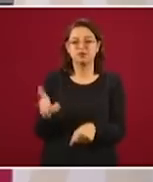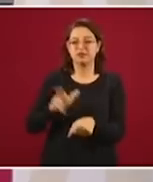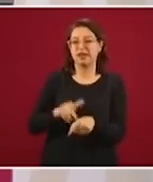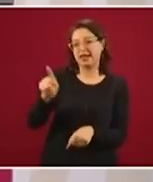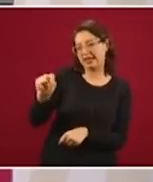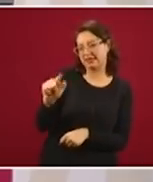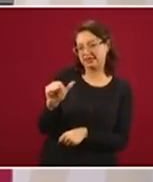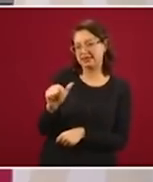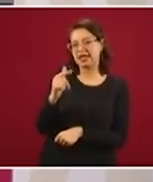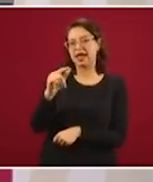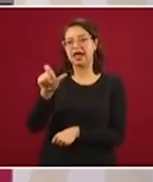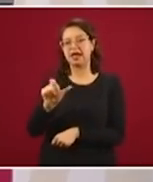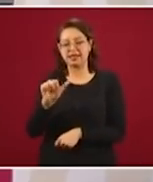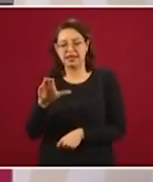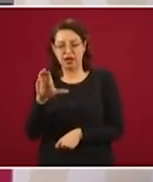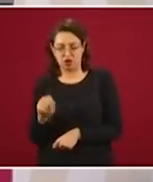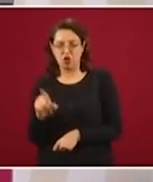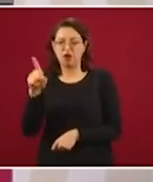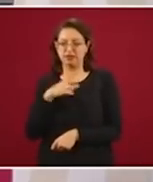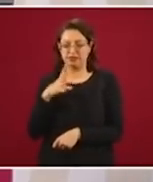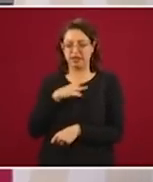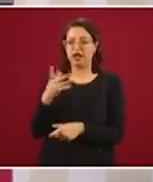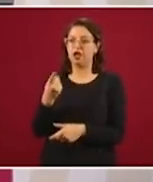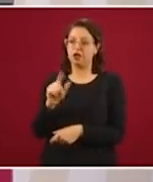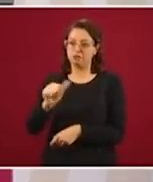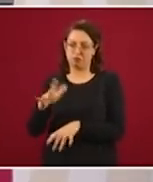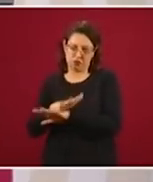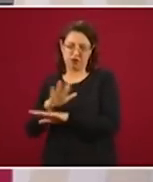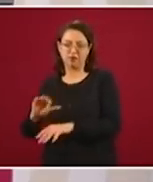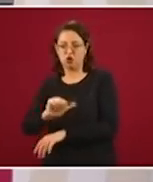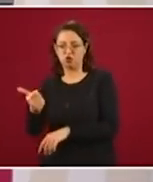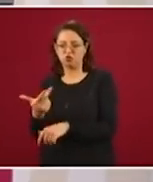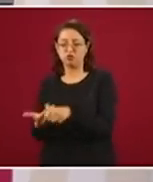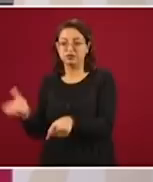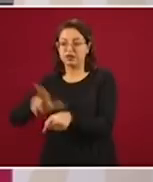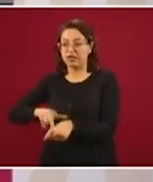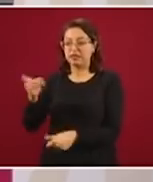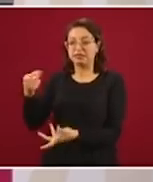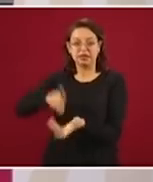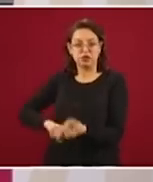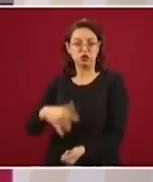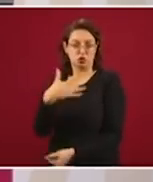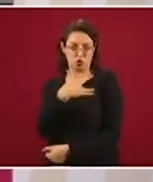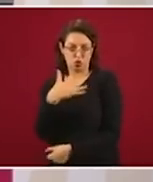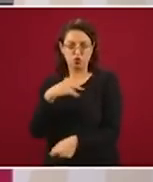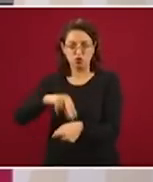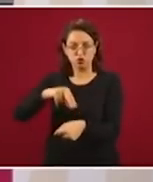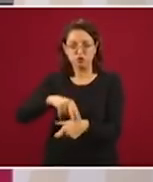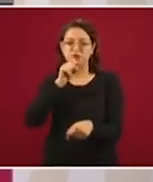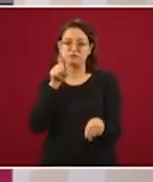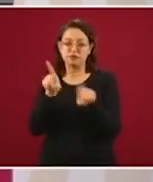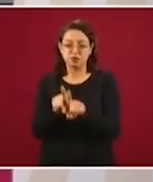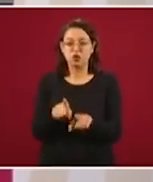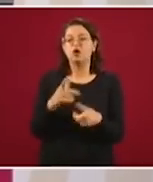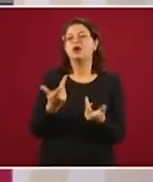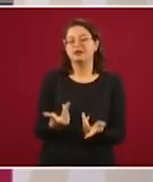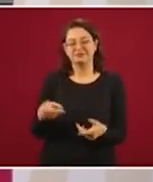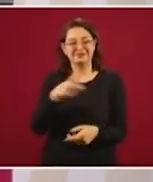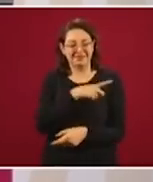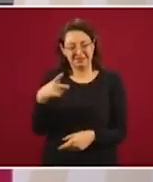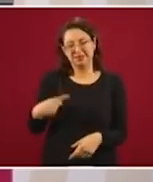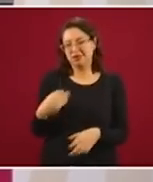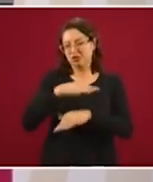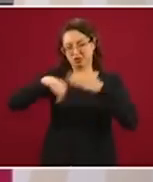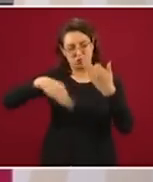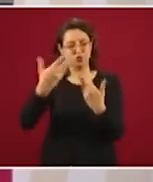existe pero se va a mudar, tengan cardiólogo y en la medida de las posibilidades poder ofrecer también esta especialidad en todos los lugares.